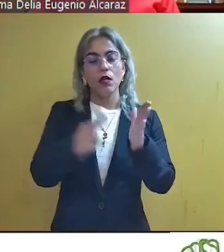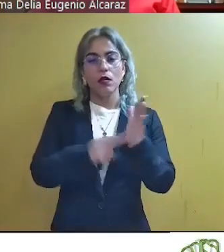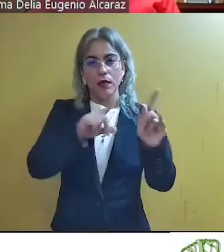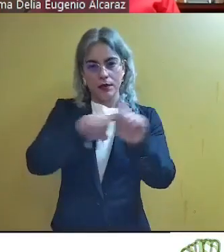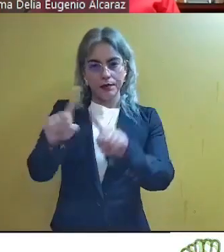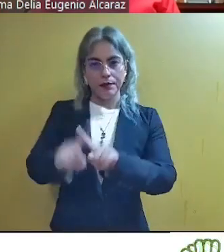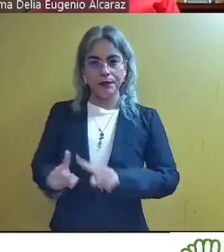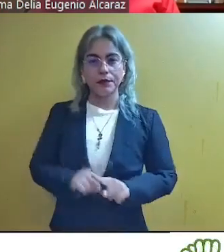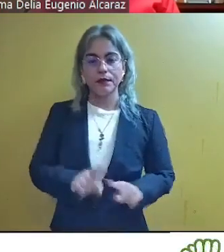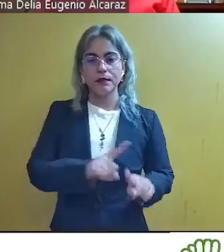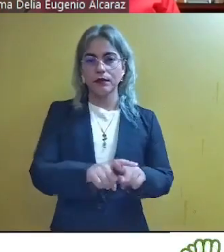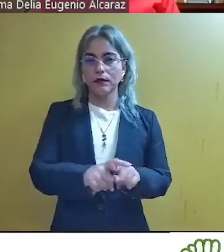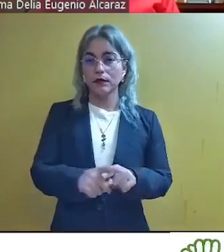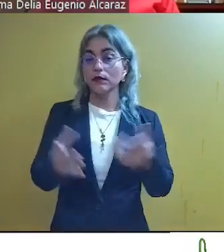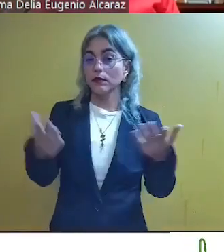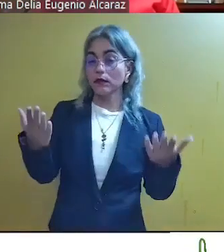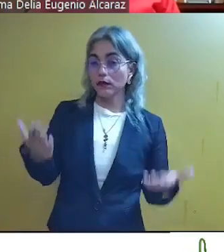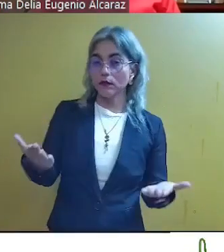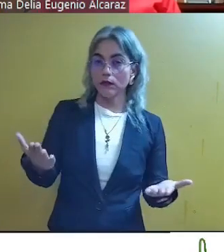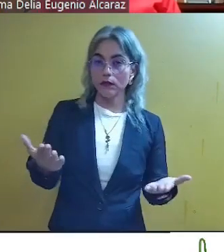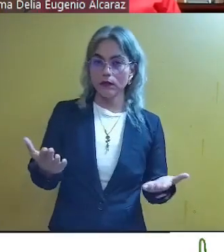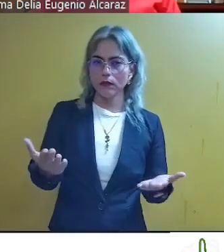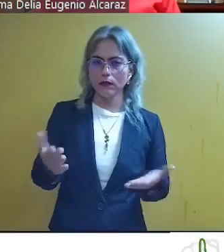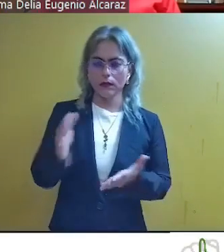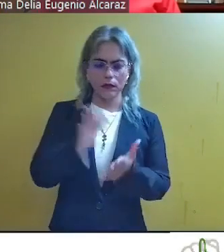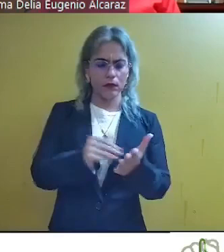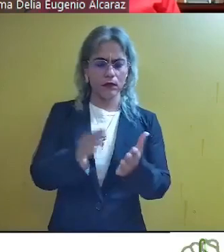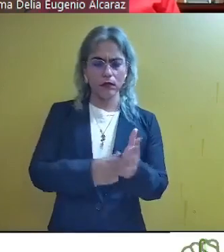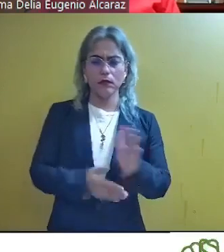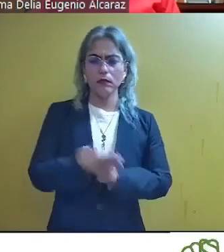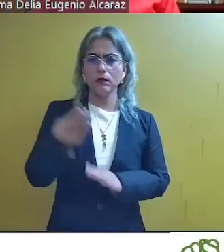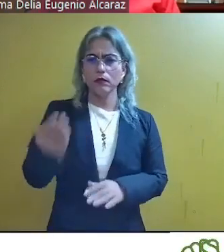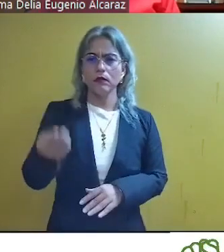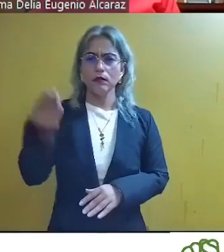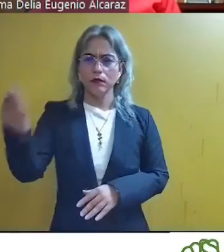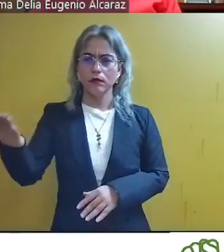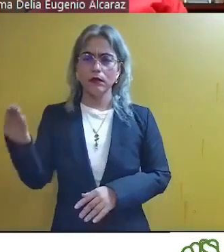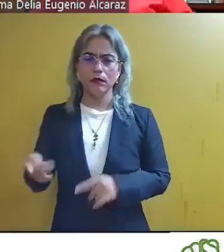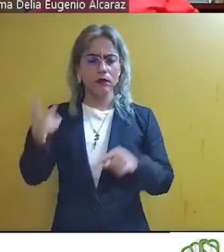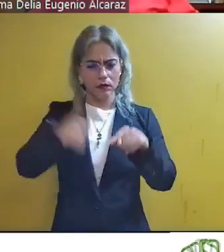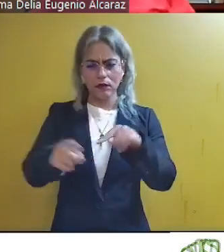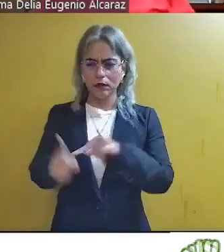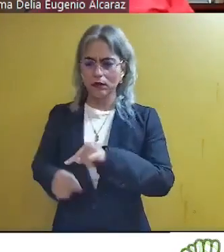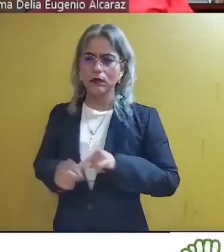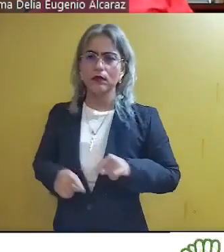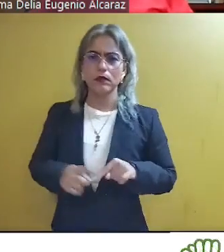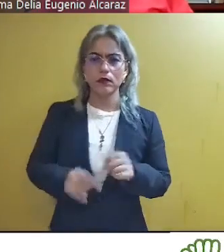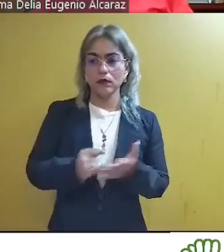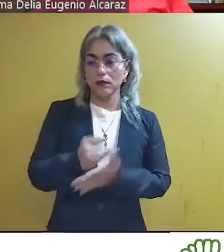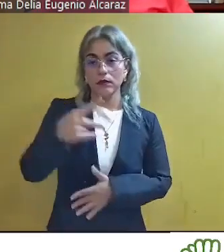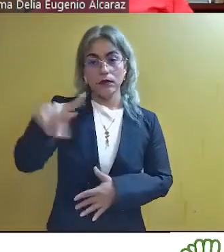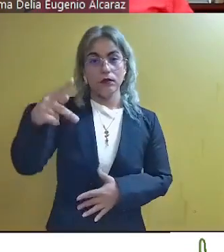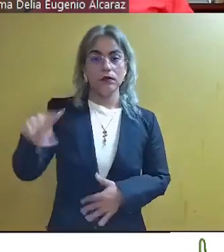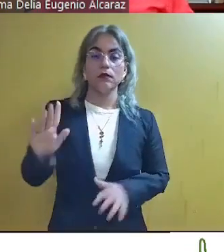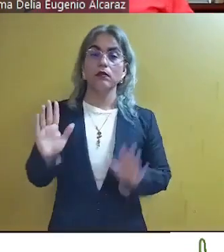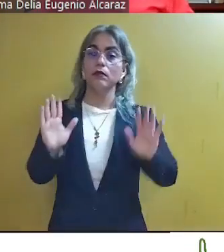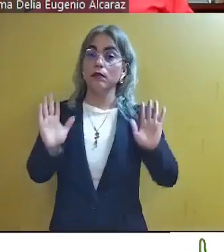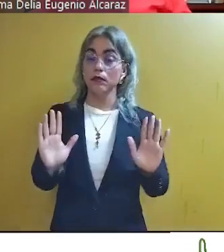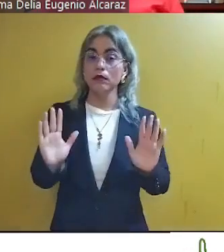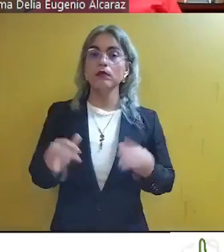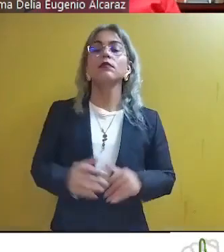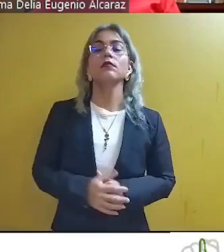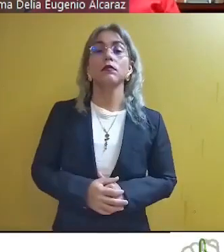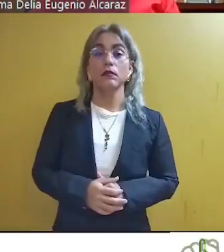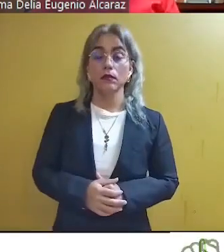se comparte ni se advierte de las constancias procesales que la responsable haya revocado su propia determinación con el hecho de haber